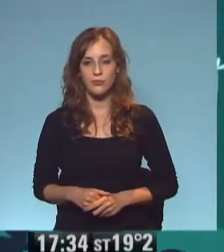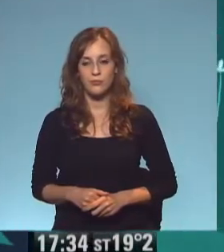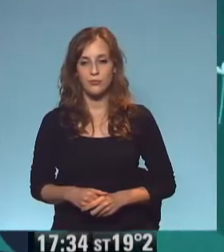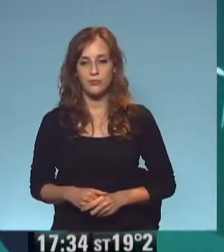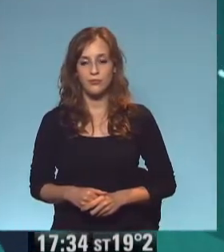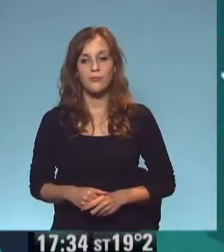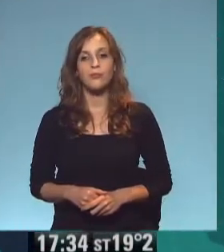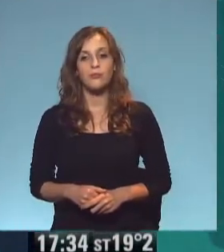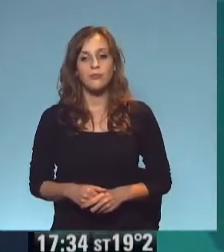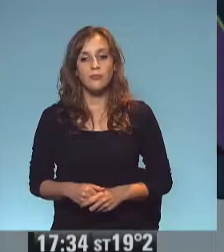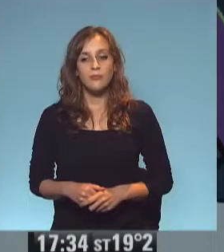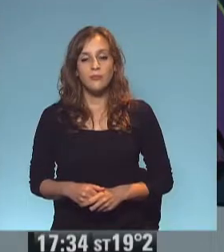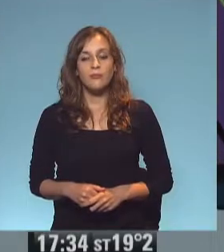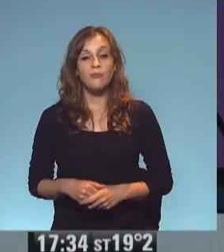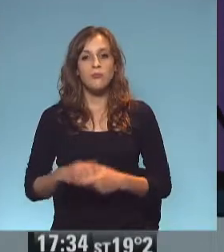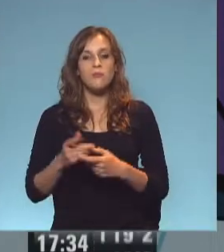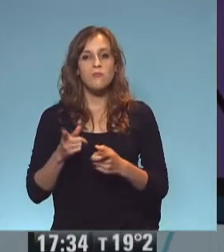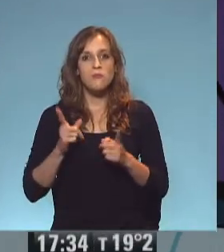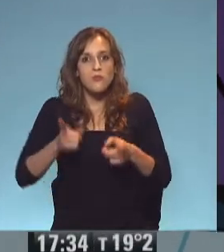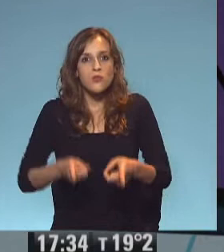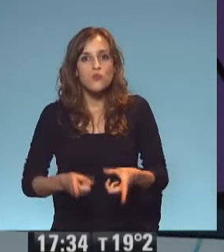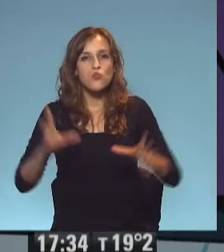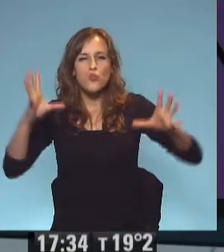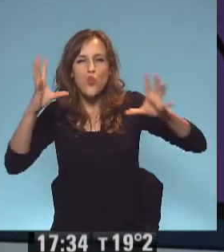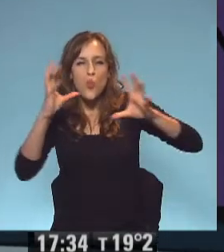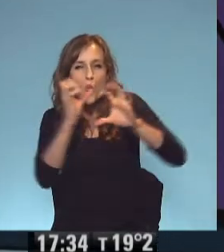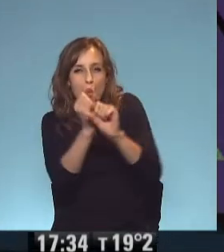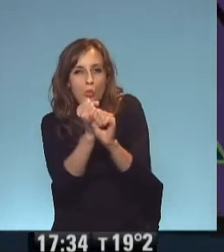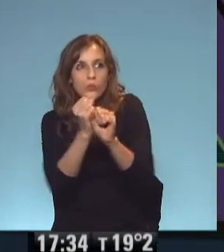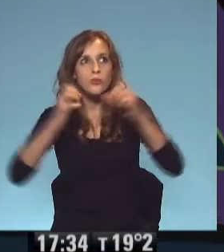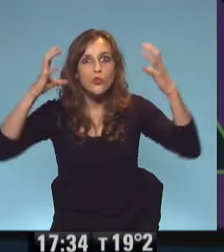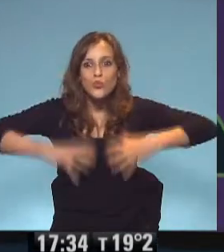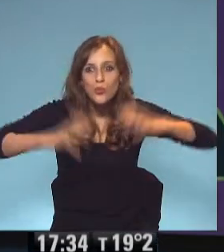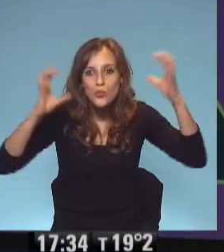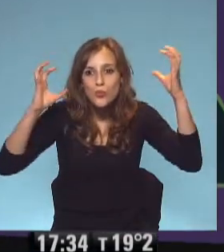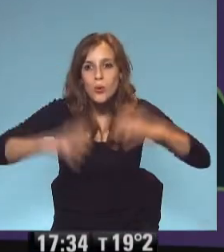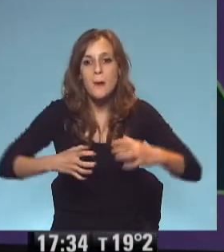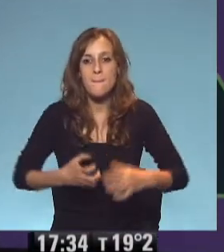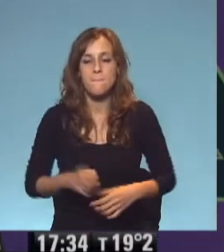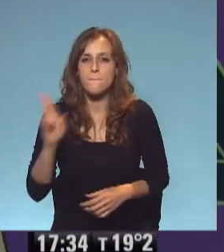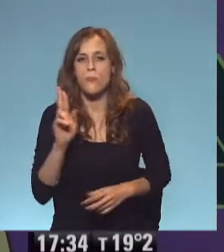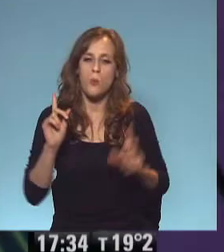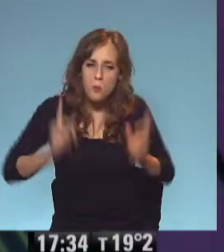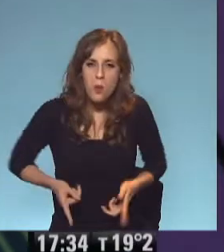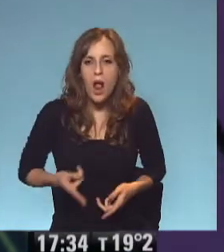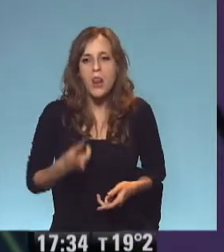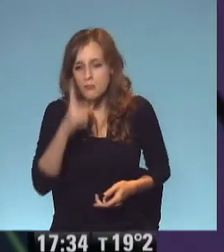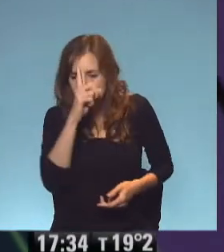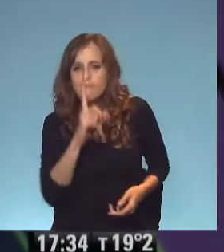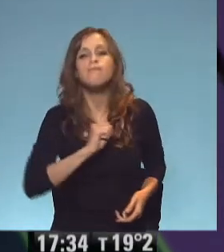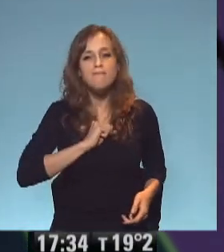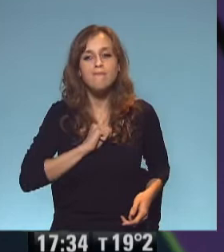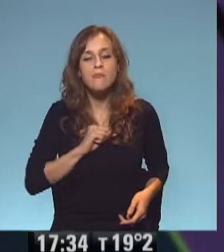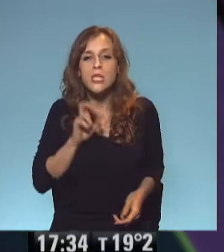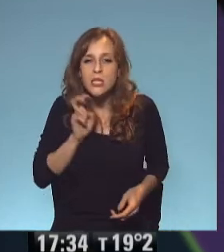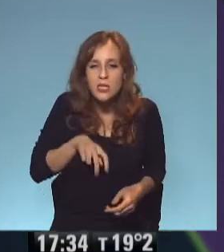Y aunque estaba oscuro y llovía, ella decidió ir a ver qué pasaba. Abrió la